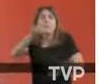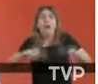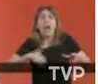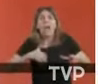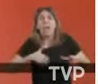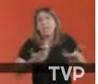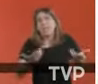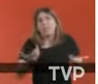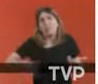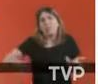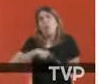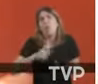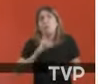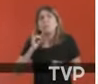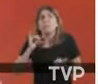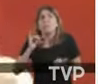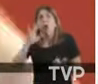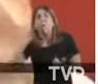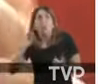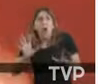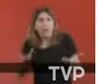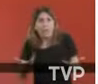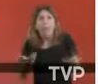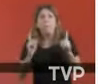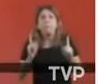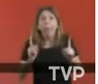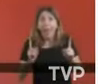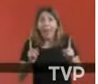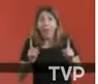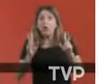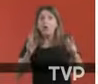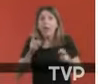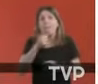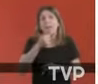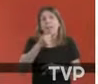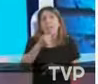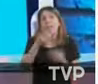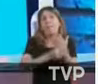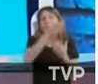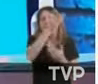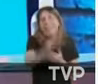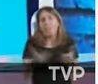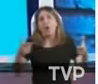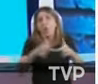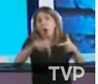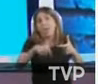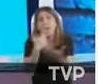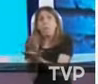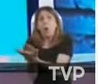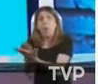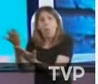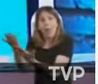maneras, lo hemos dicho a esto. Ahora, frente a esta propuesta del ministro y esta reunión,